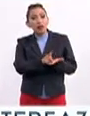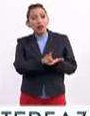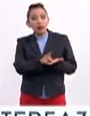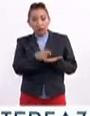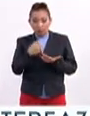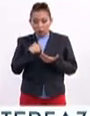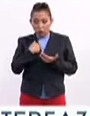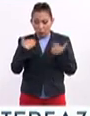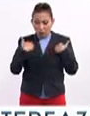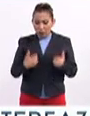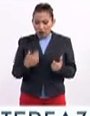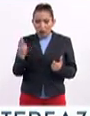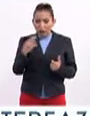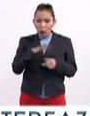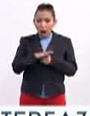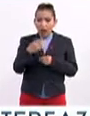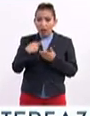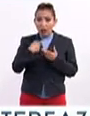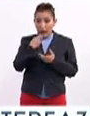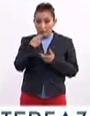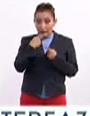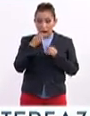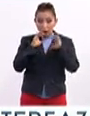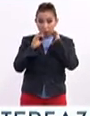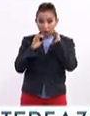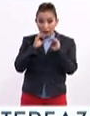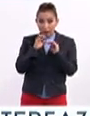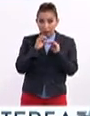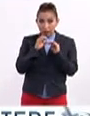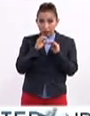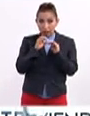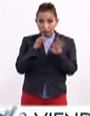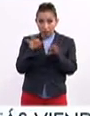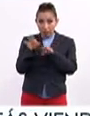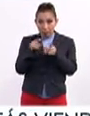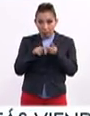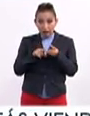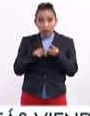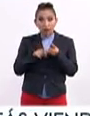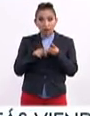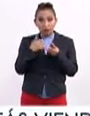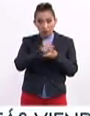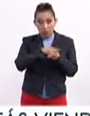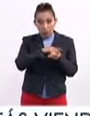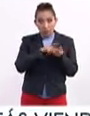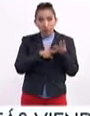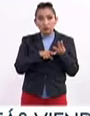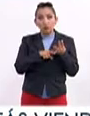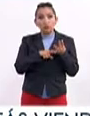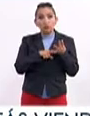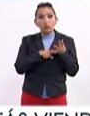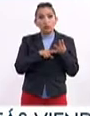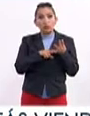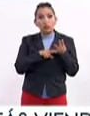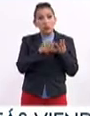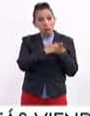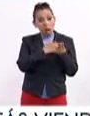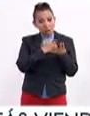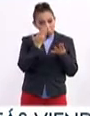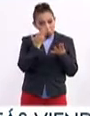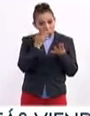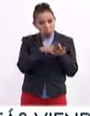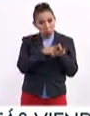para ser humano, ¿qué necesito? Hablar, comunicarme, trabajar, tener salud,